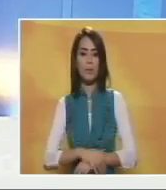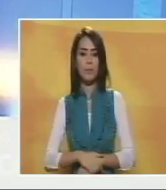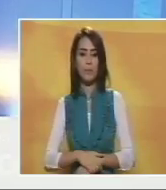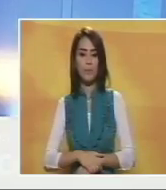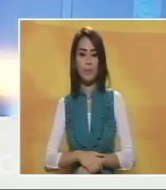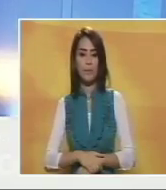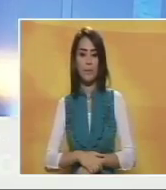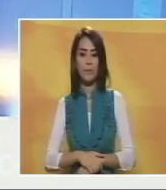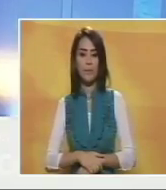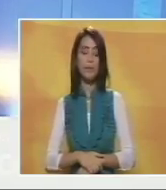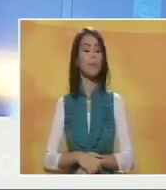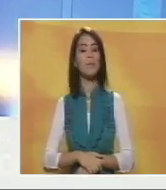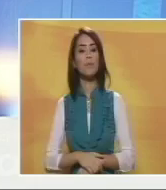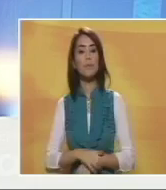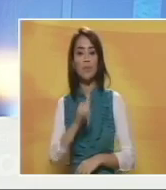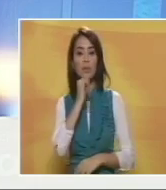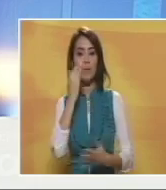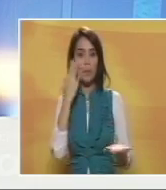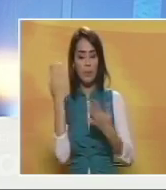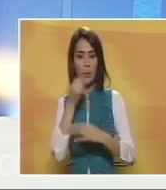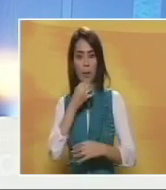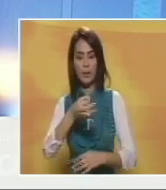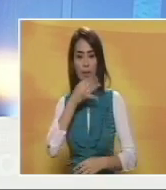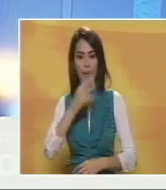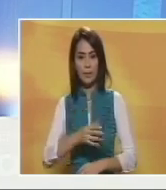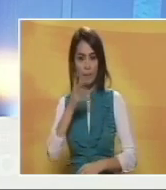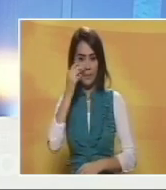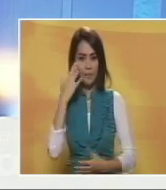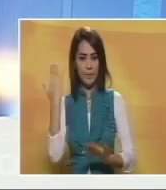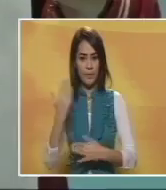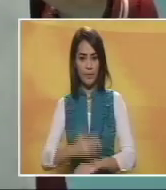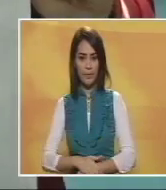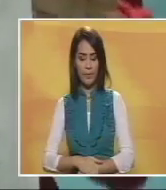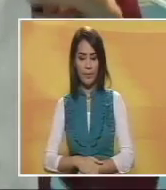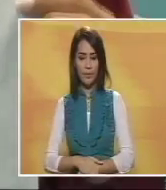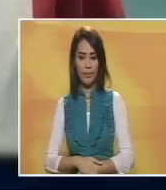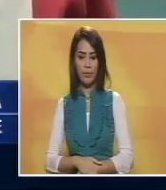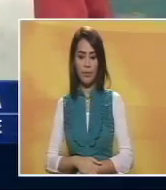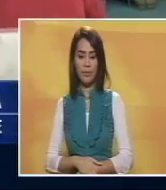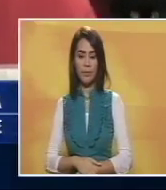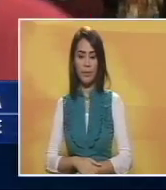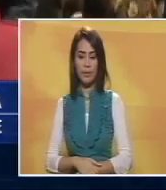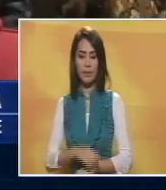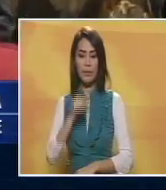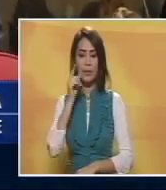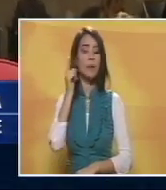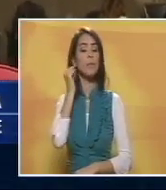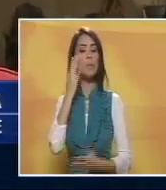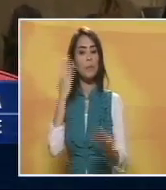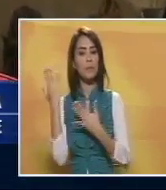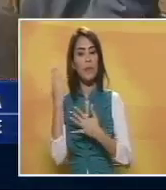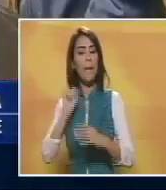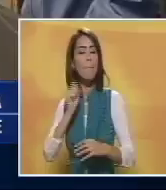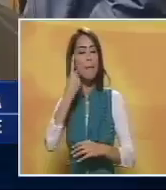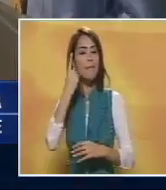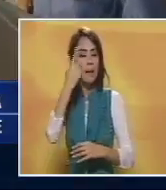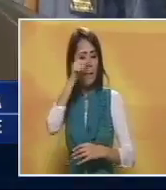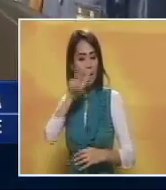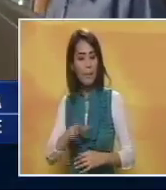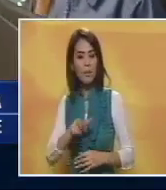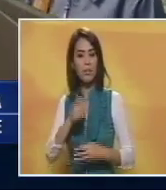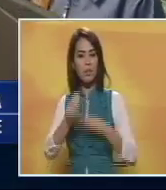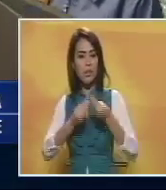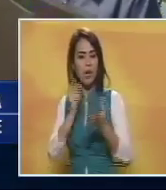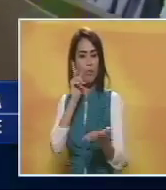nuestro canal aliado Mega, tiene más detalles en el siguiente informe. Veamos. Y todo está bien. Andrea Romero es la primera persona que realiza